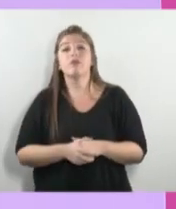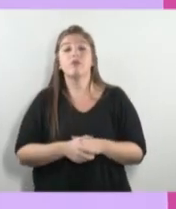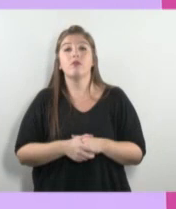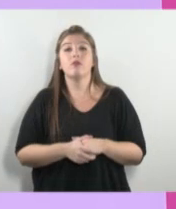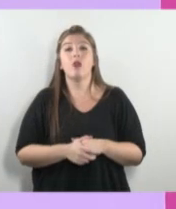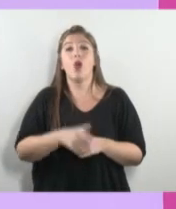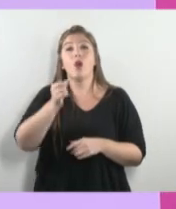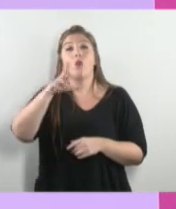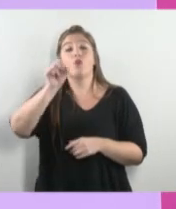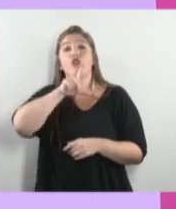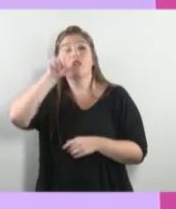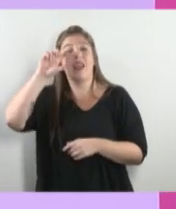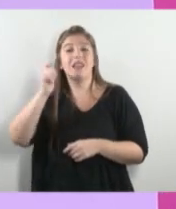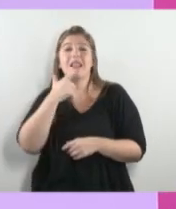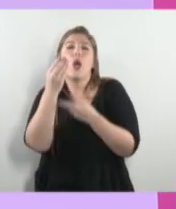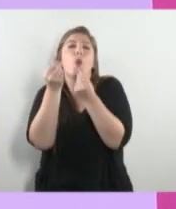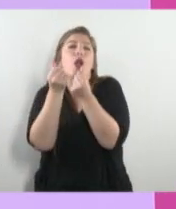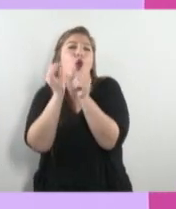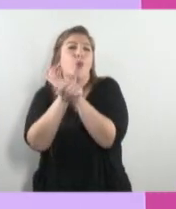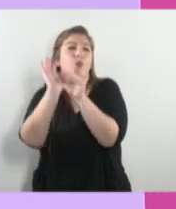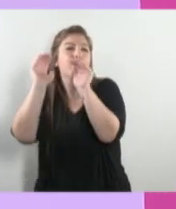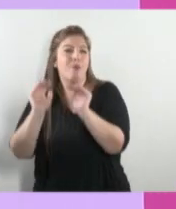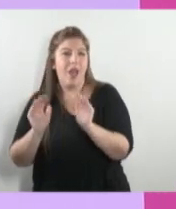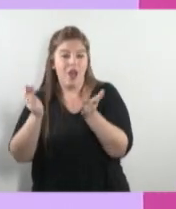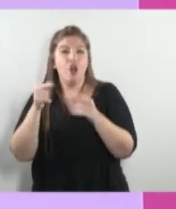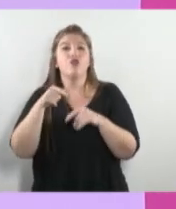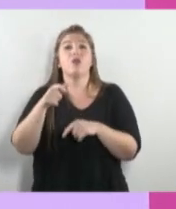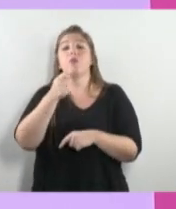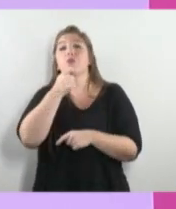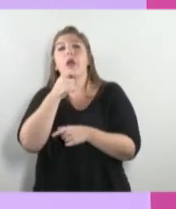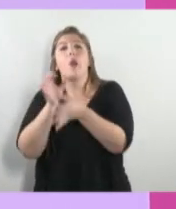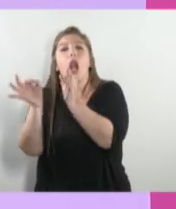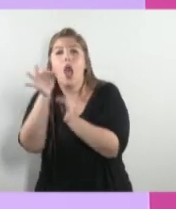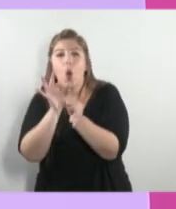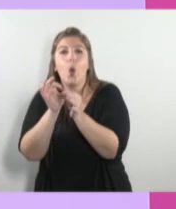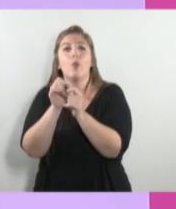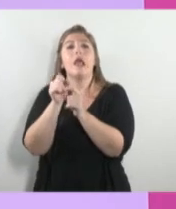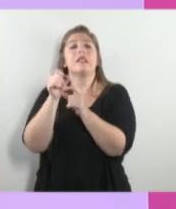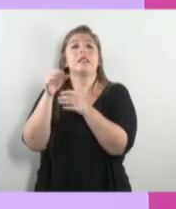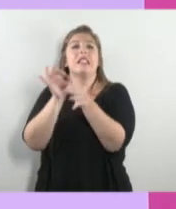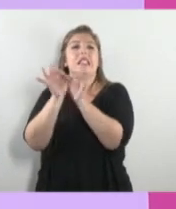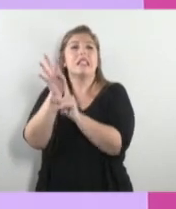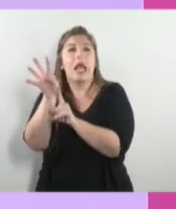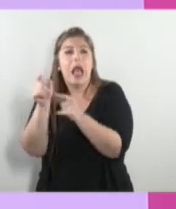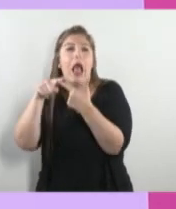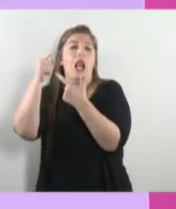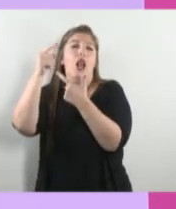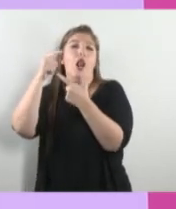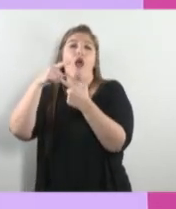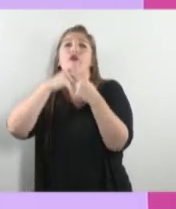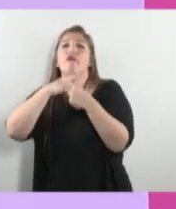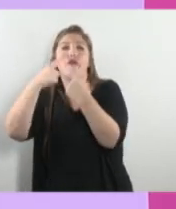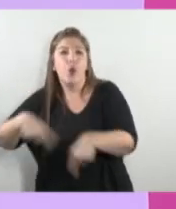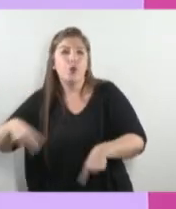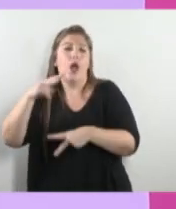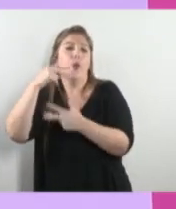proteínas consideradas de menor valor biológico, que tienen que ver con las legumbres, con los cereales, con las frutas, con las verduras.